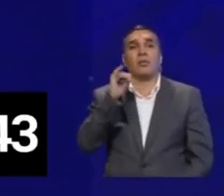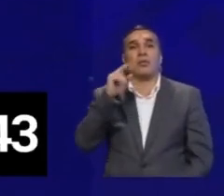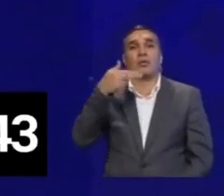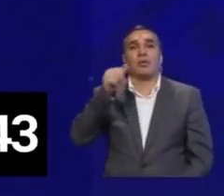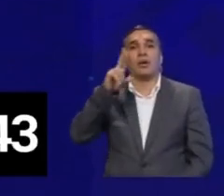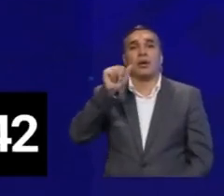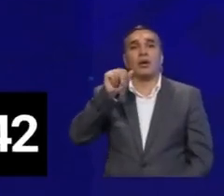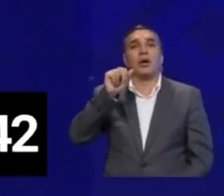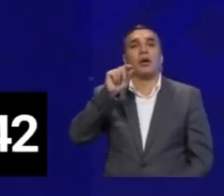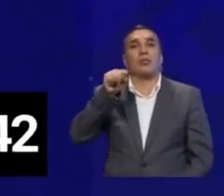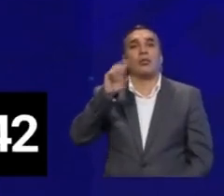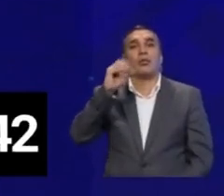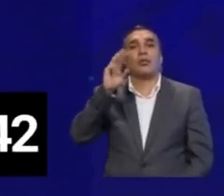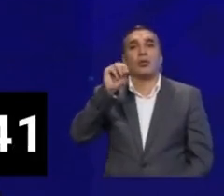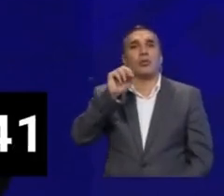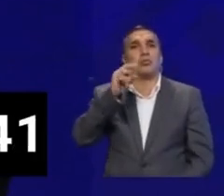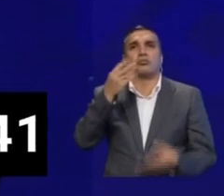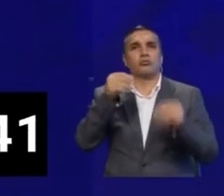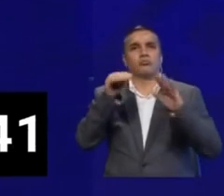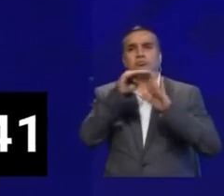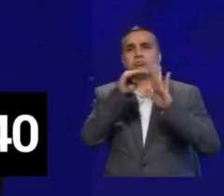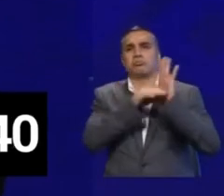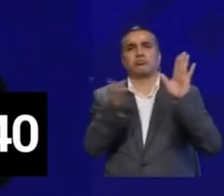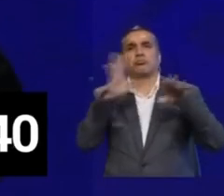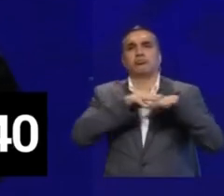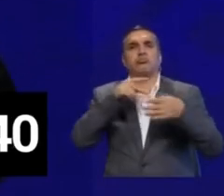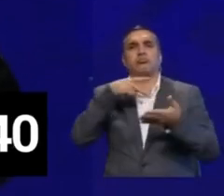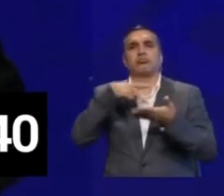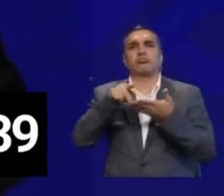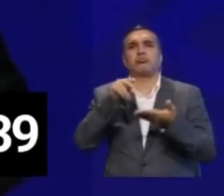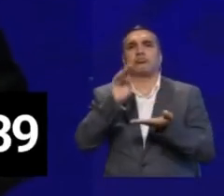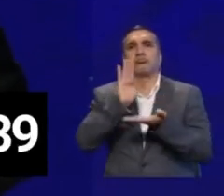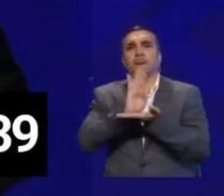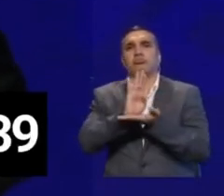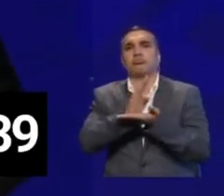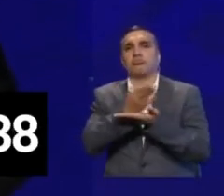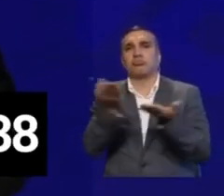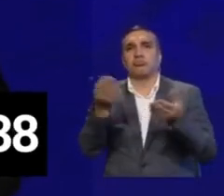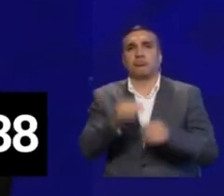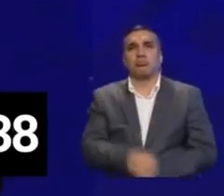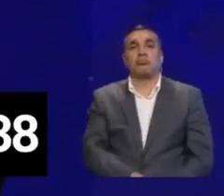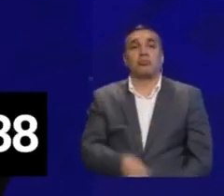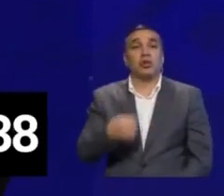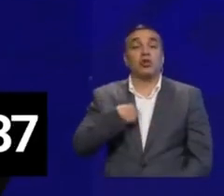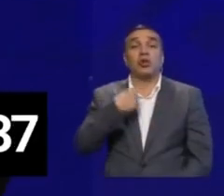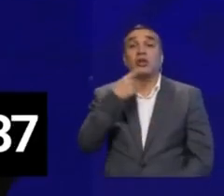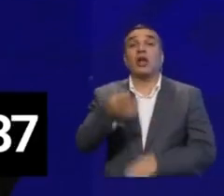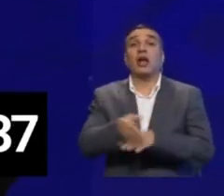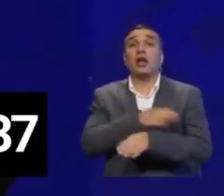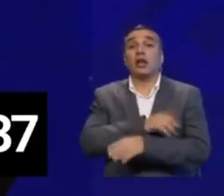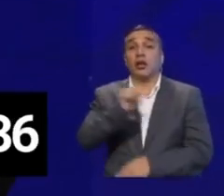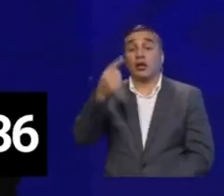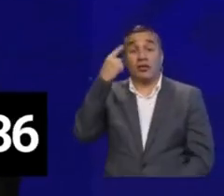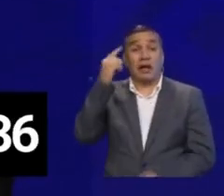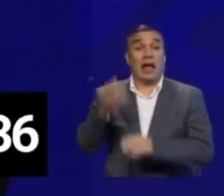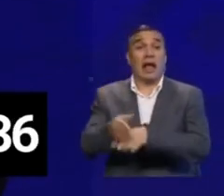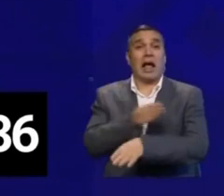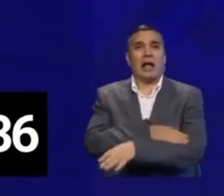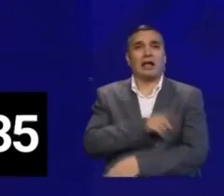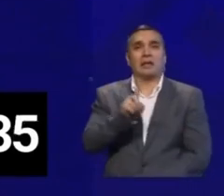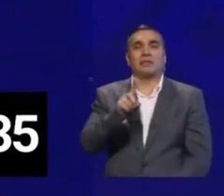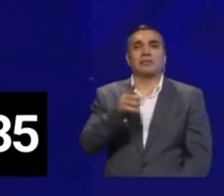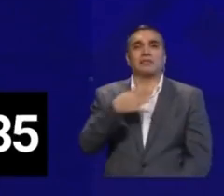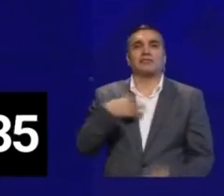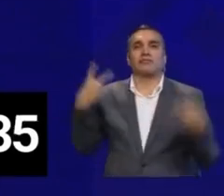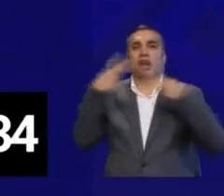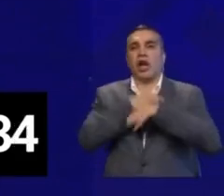www.desdemitrinchera.com dos decenas de artículos acerca de inversiones del IES y en los que yo indiqué que el gobierno pasado los